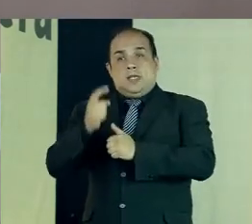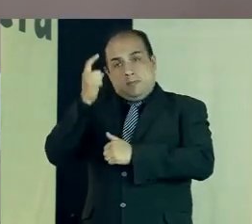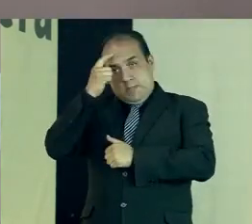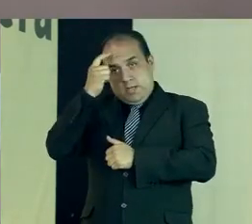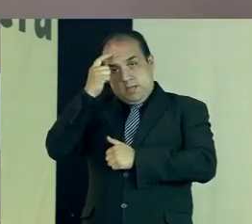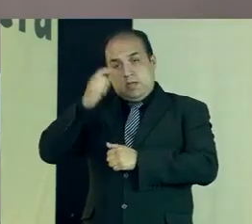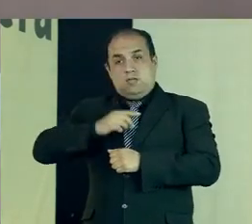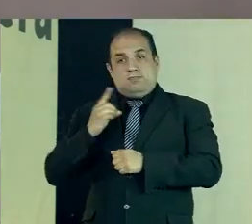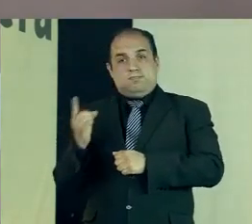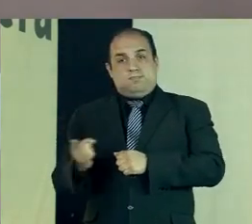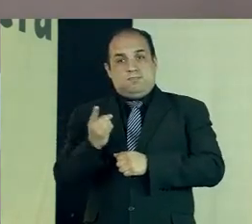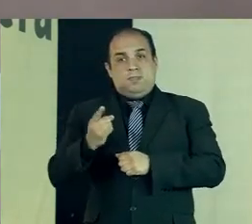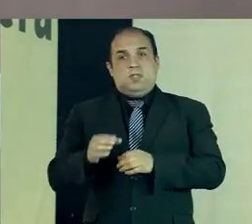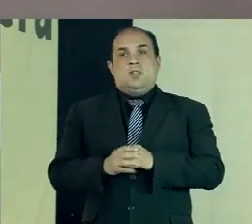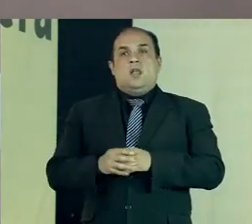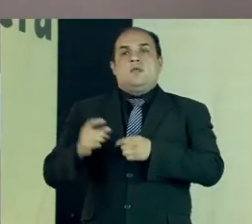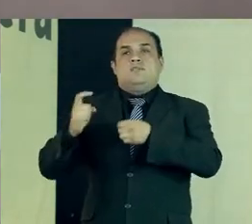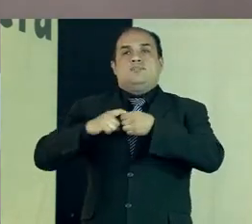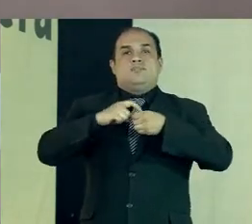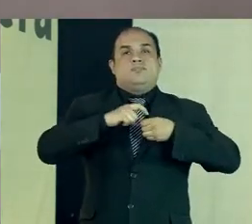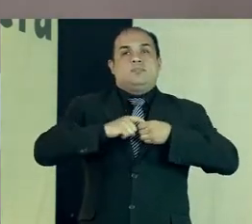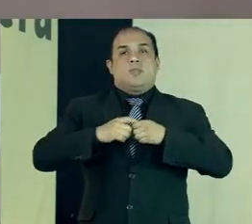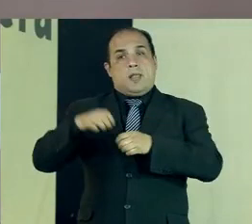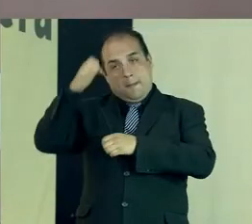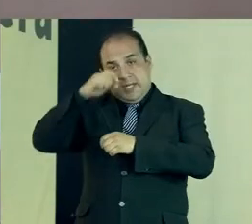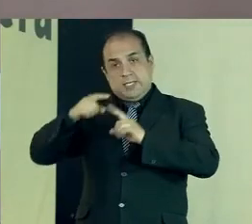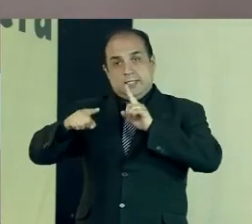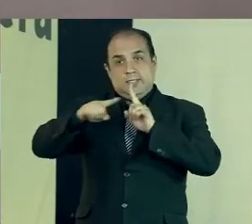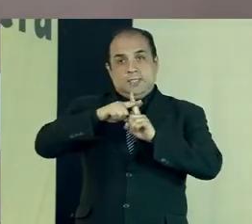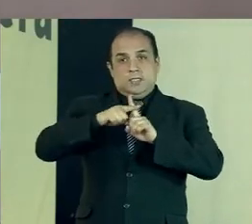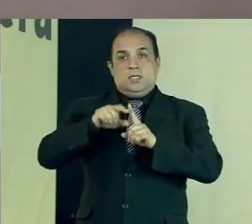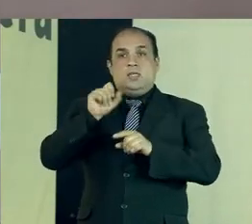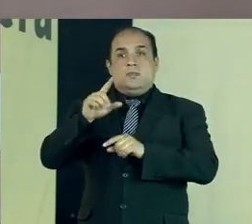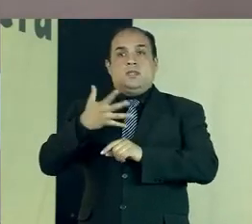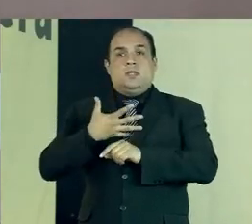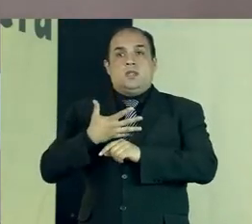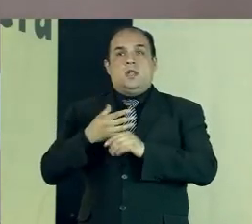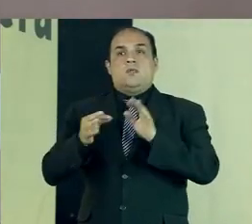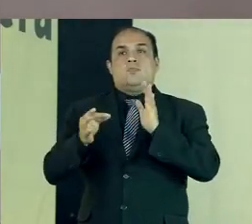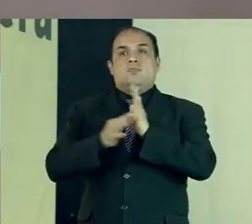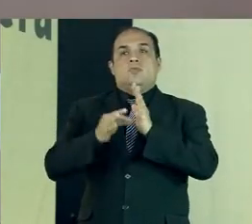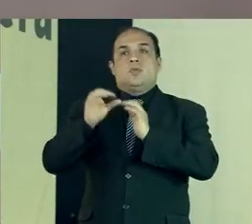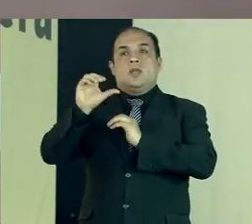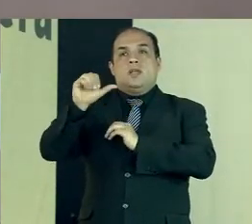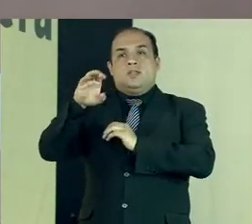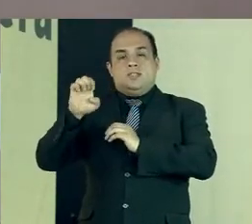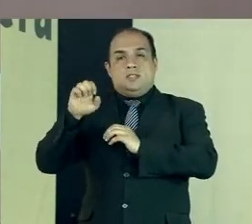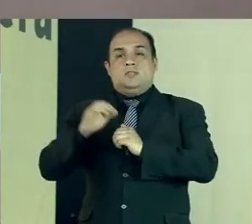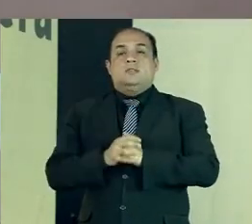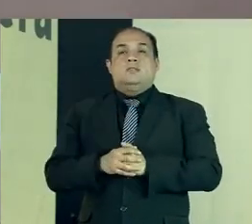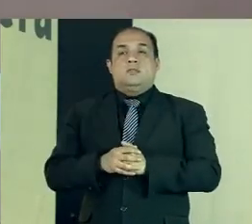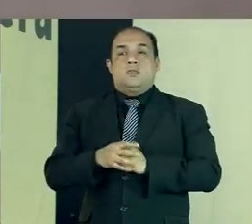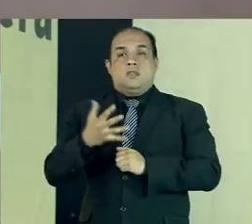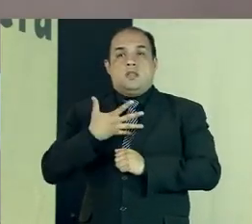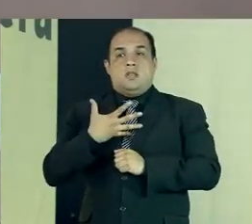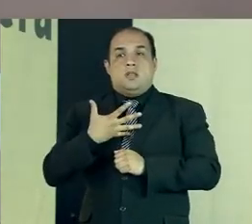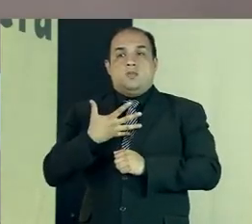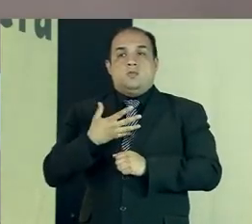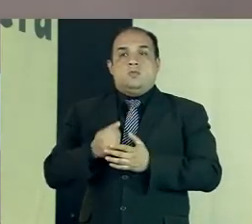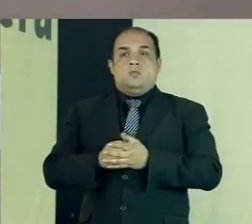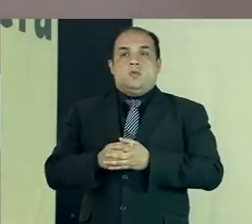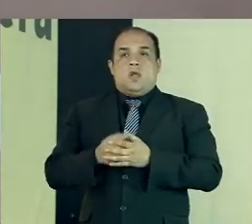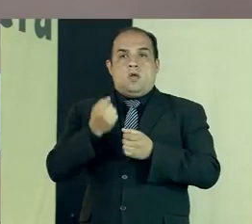suma de los tipos de experiencias negativas en la puntuación les regaló un pronunciado efecto de